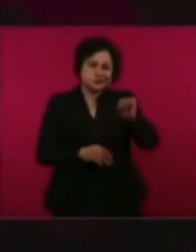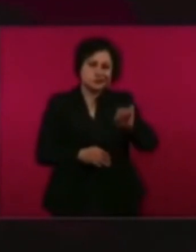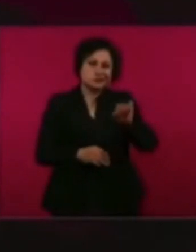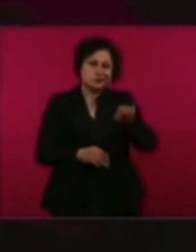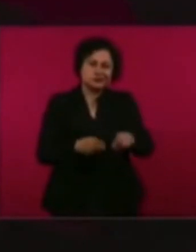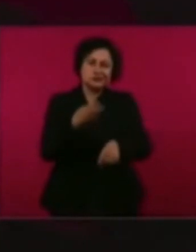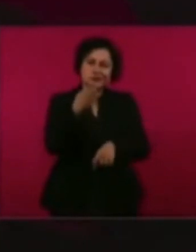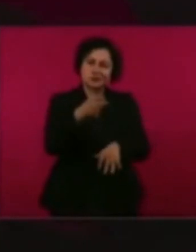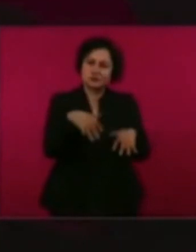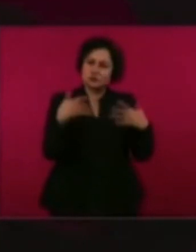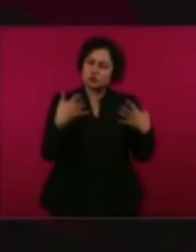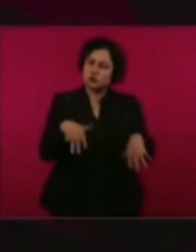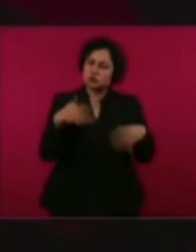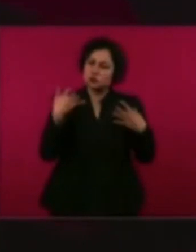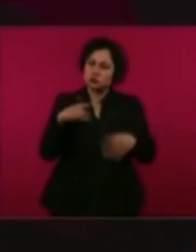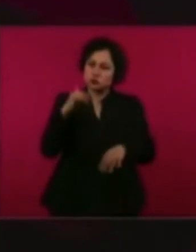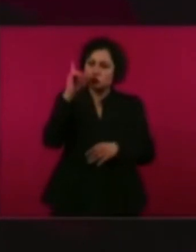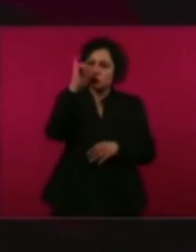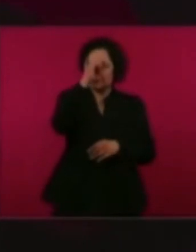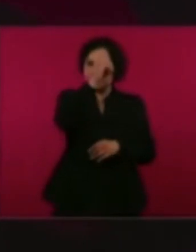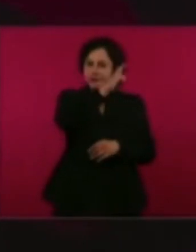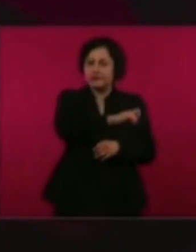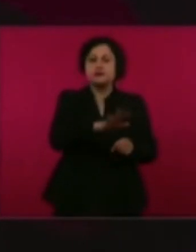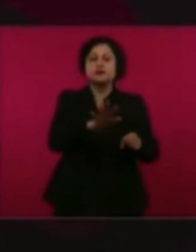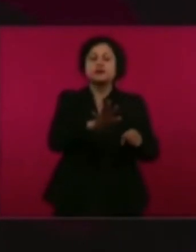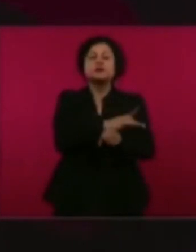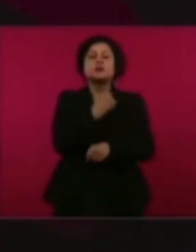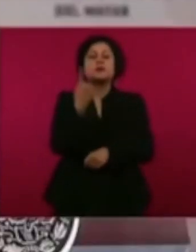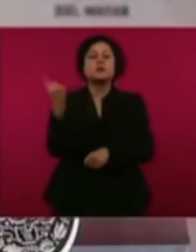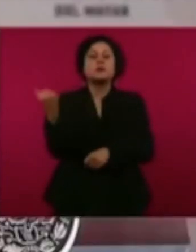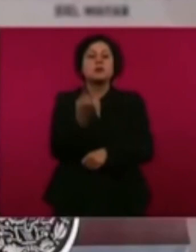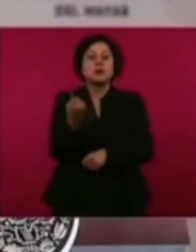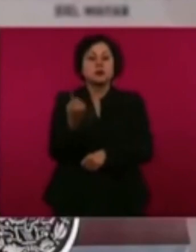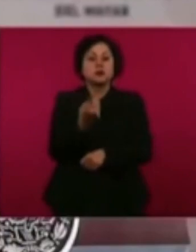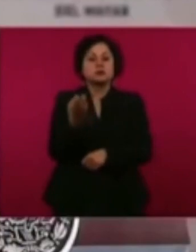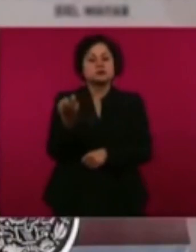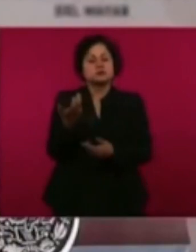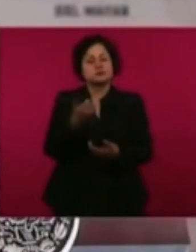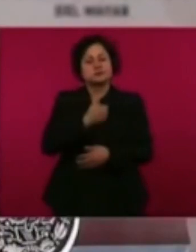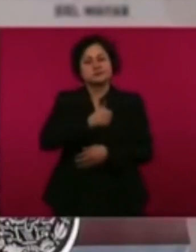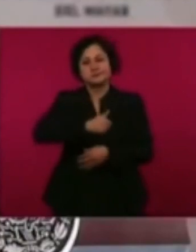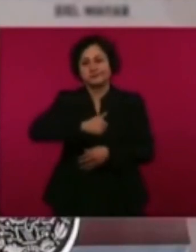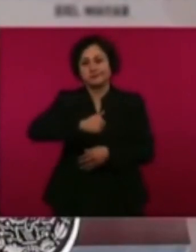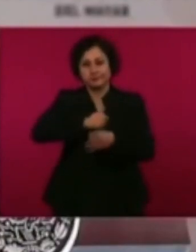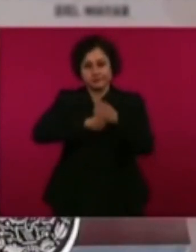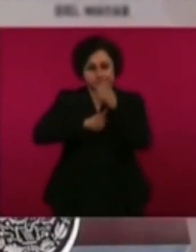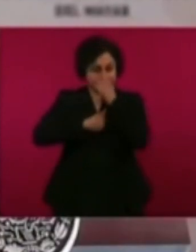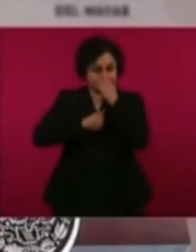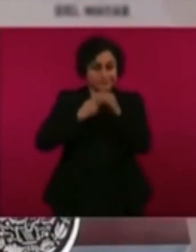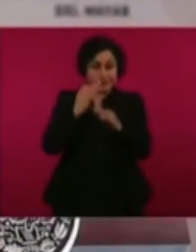Porque sí hubo este enfrentamiento, se está haciendo la investigación de estudiantes,